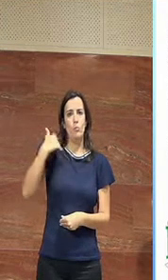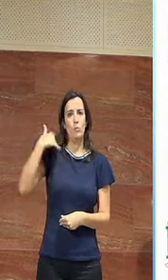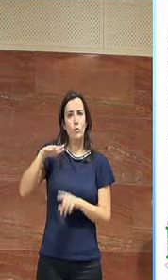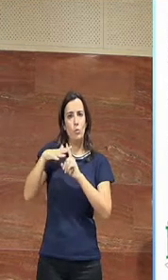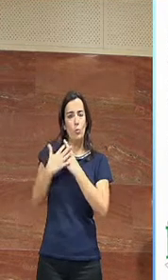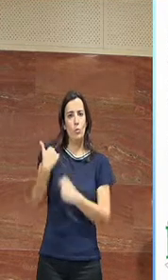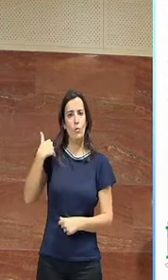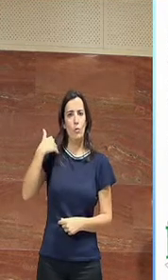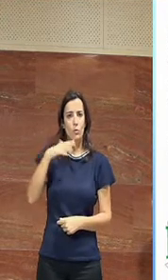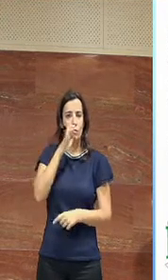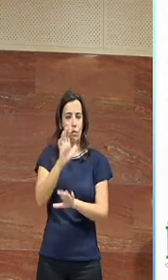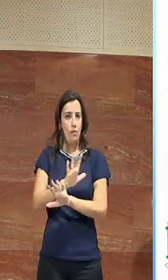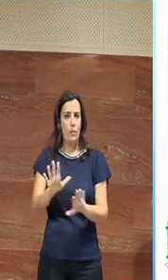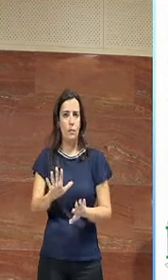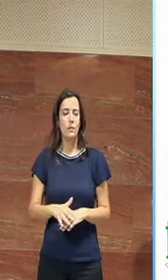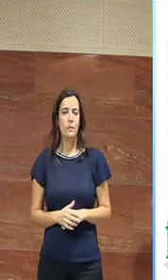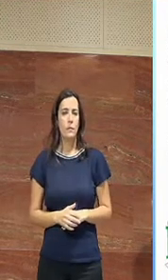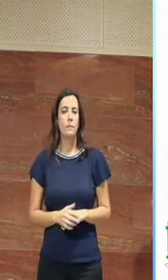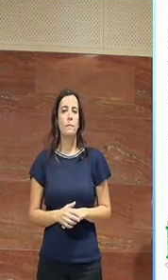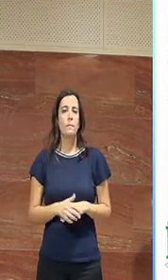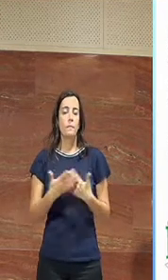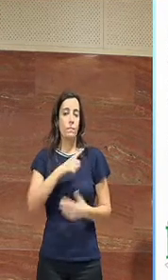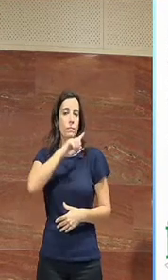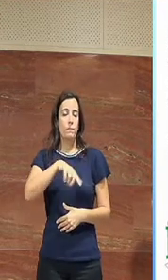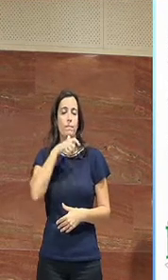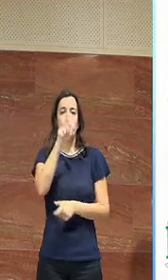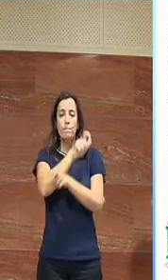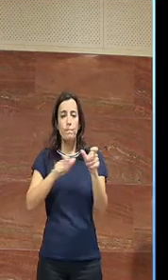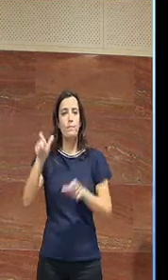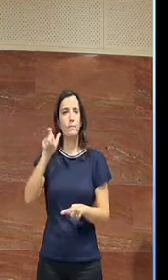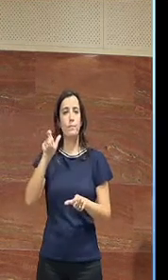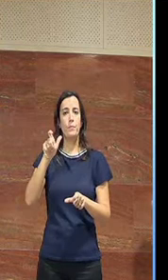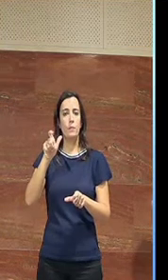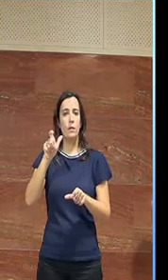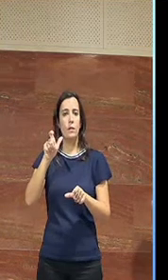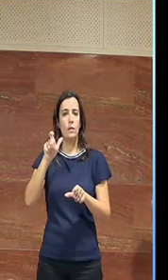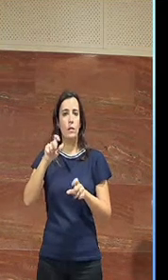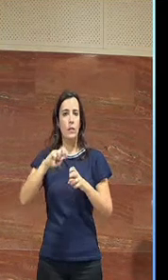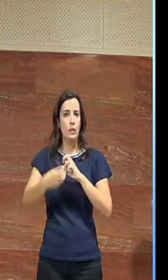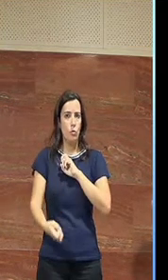la situación dramática en la que se encontraban y la cantidad de personas que habían sido lesionadas.